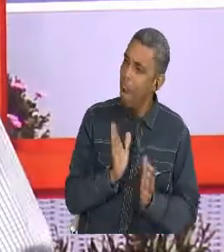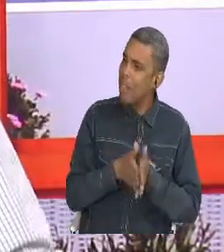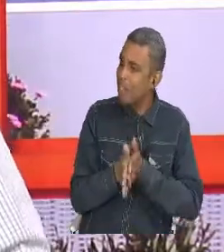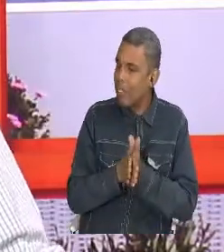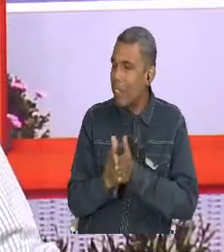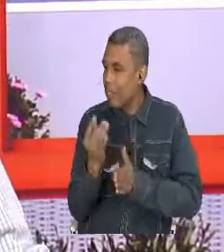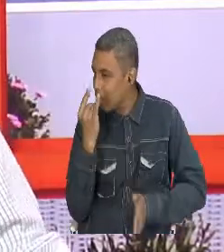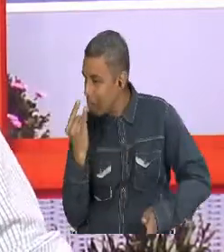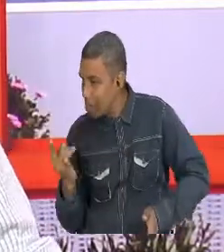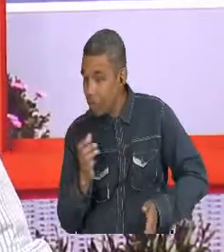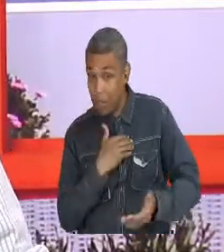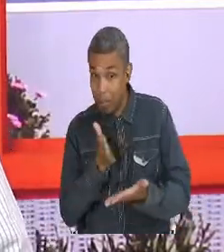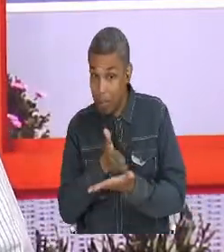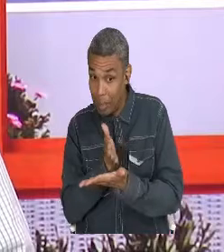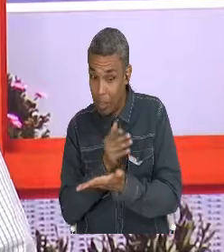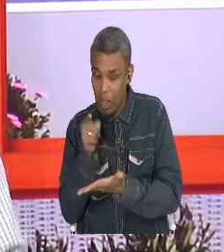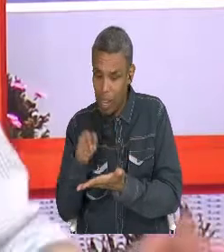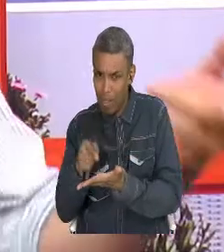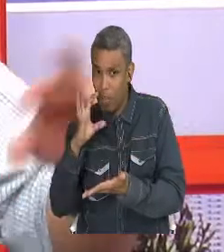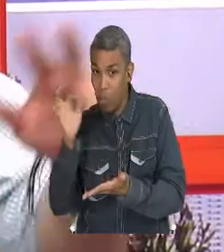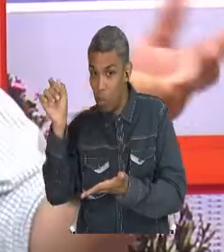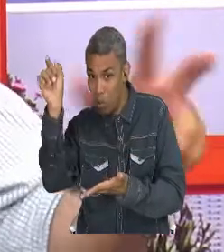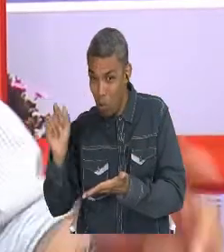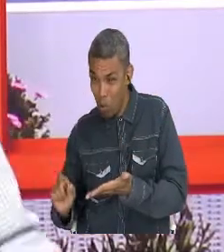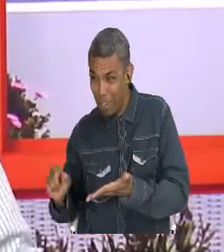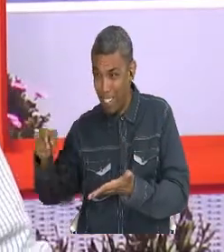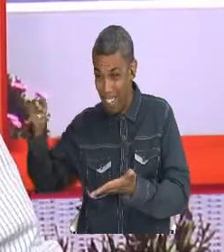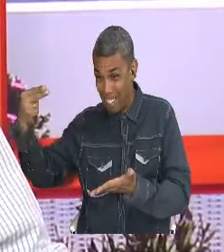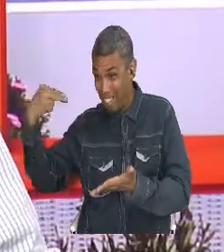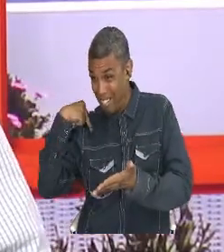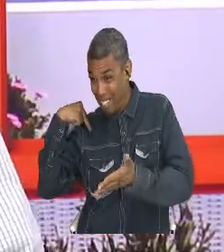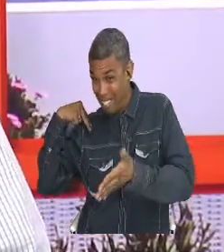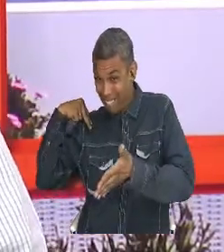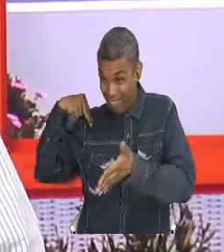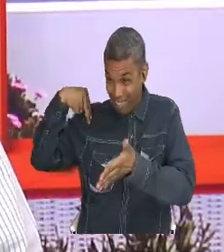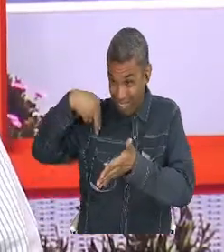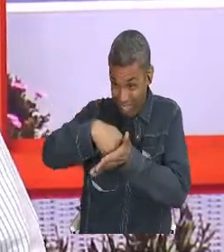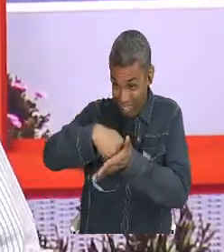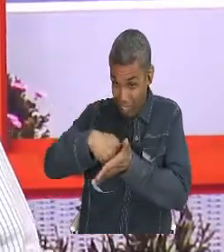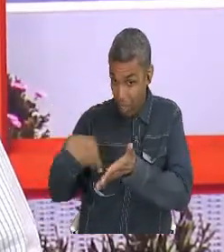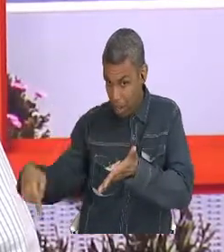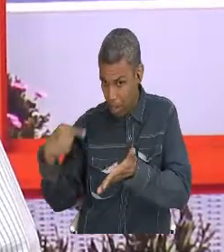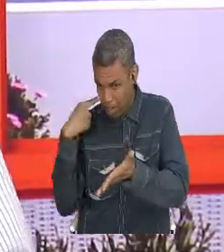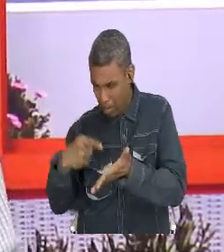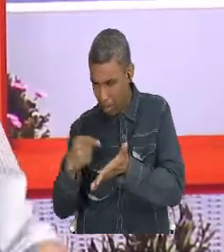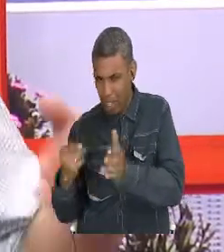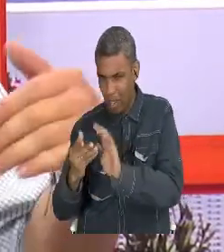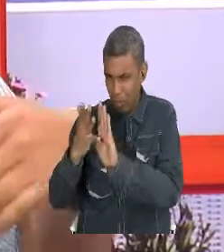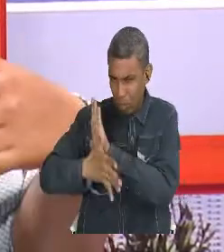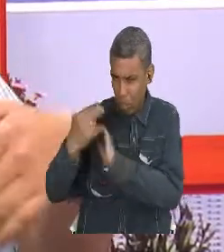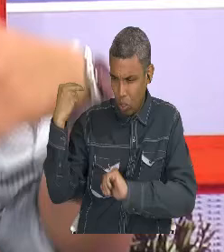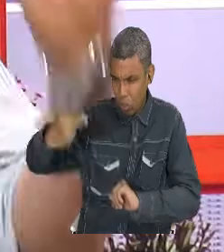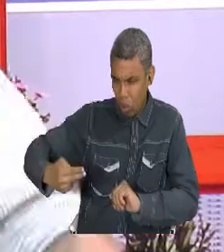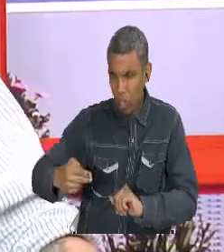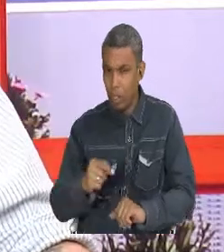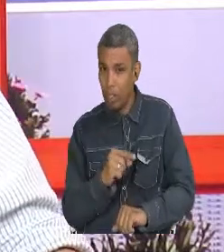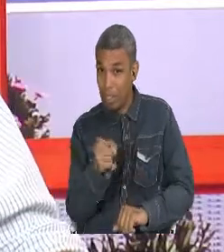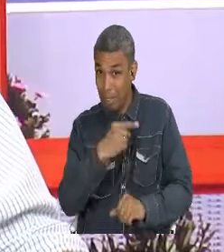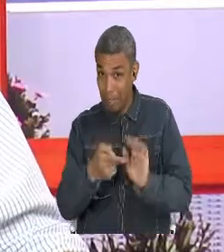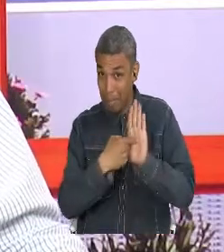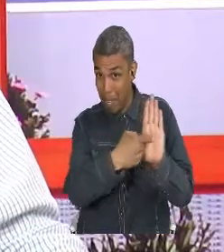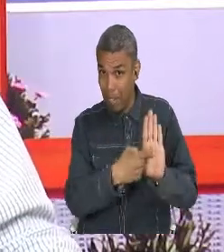sus historias, que también son importantes. Entonces, como ese tipo de asociaciones hace que los chicos por lo menos les quede la duda. Si bien es cierto que muchas veces no lo